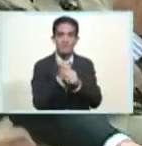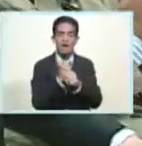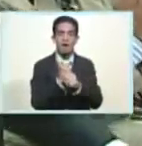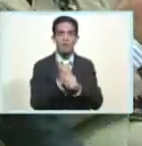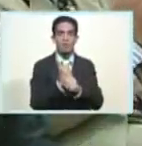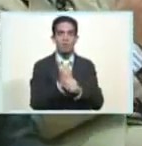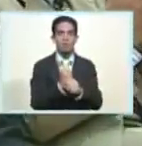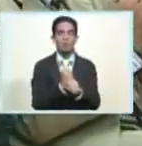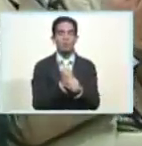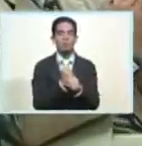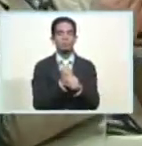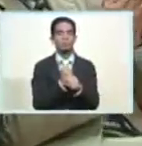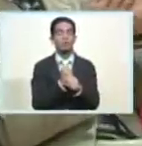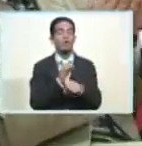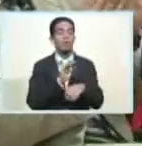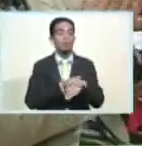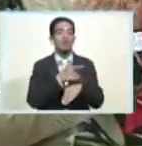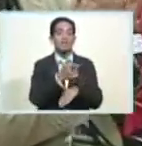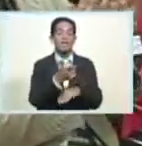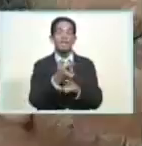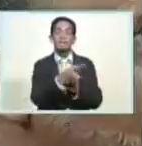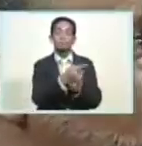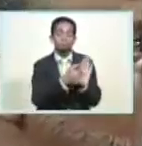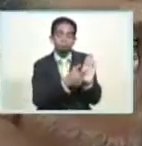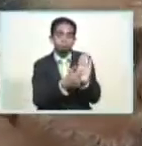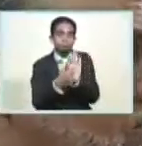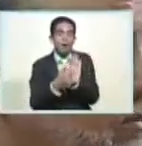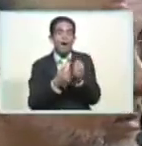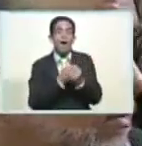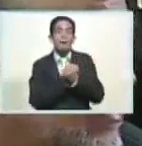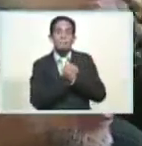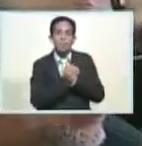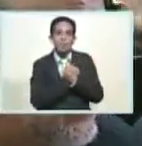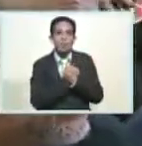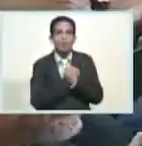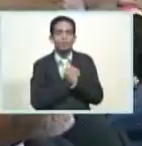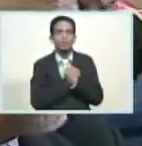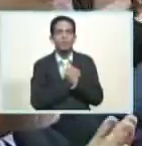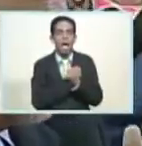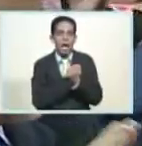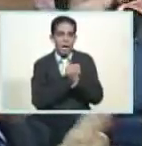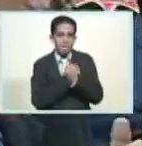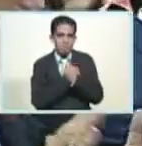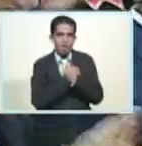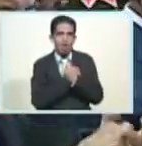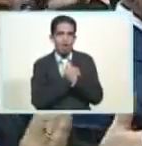porque ha recibido el amor de ustedes y ha devuelto el amor con amor.